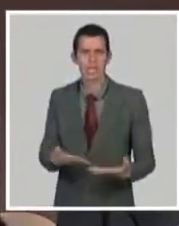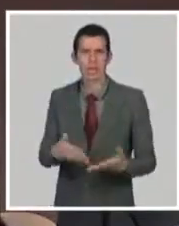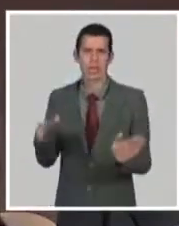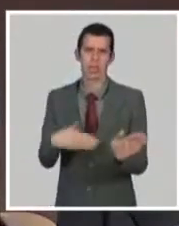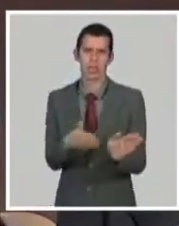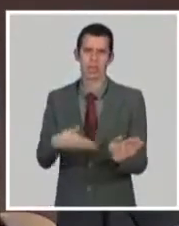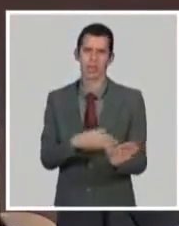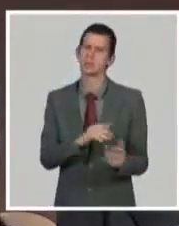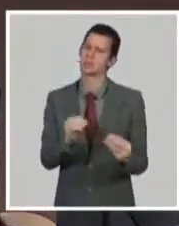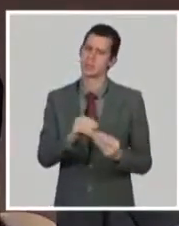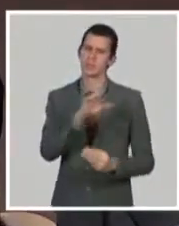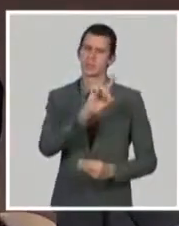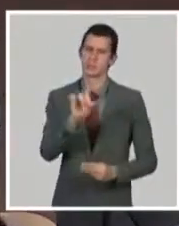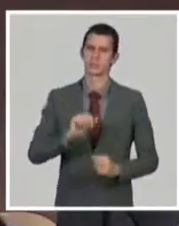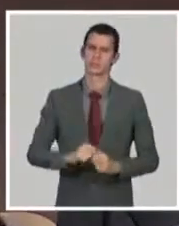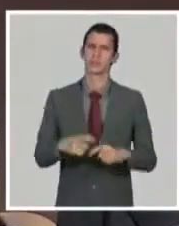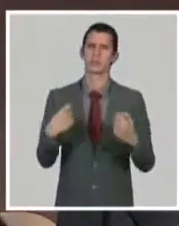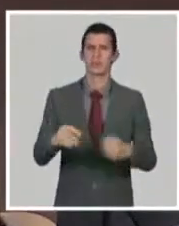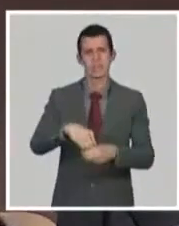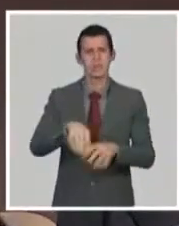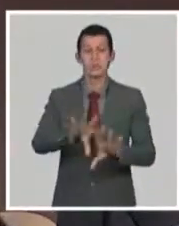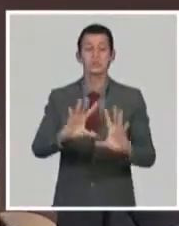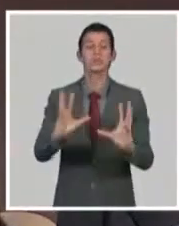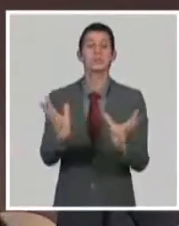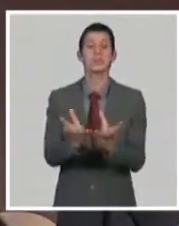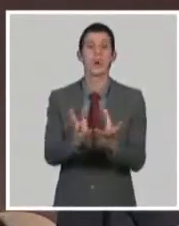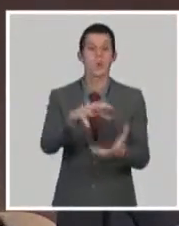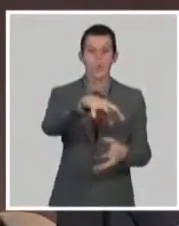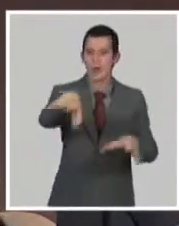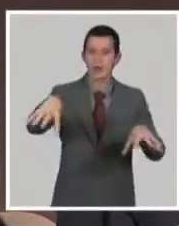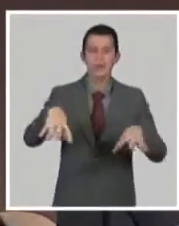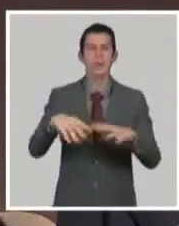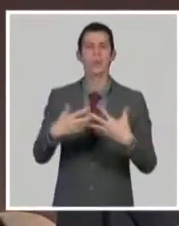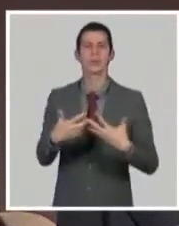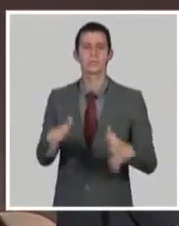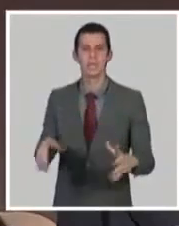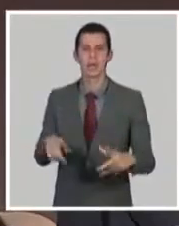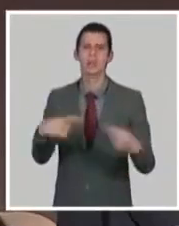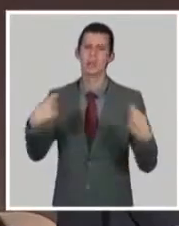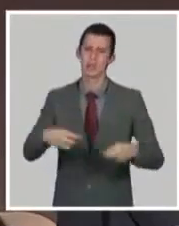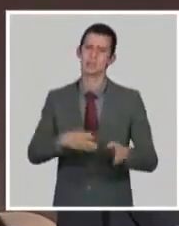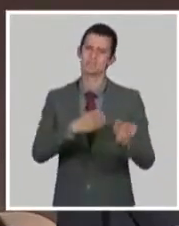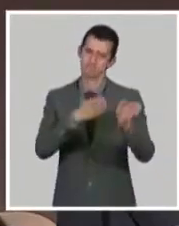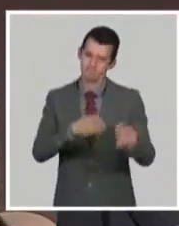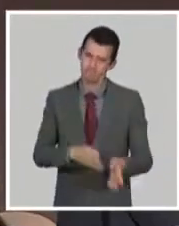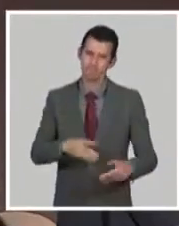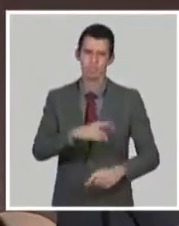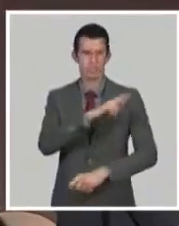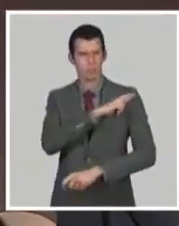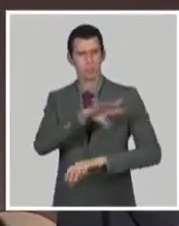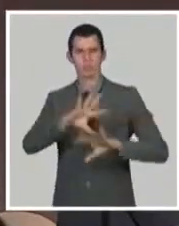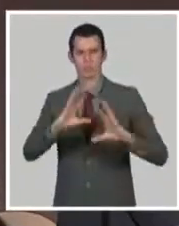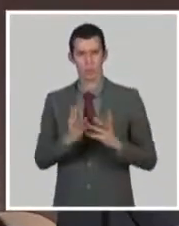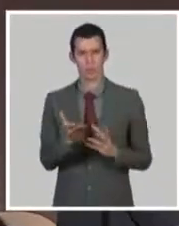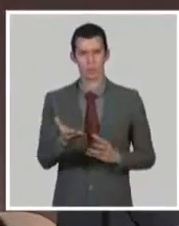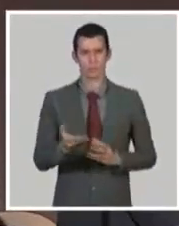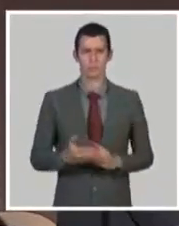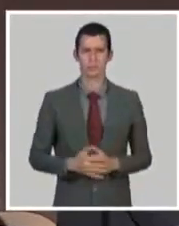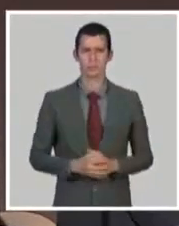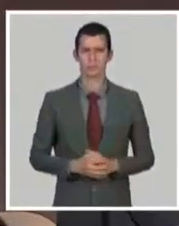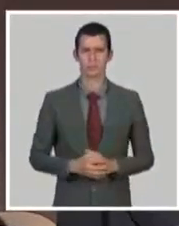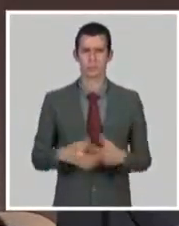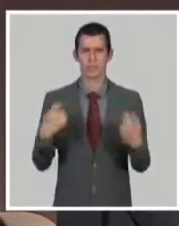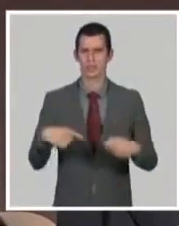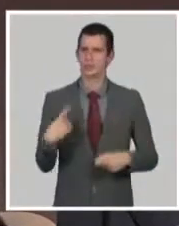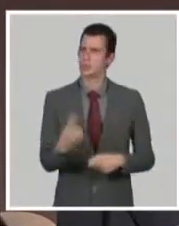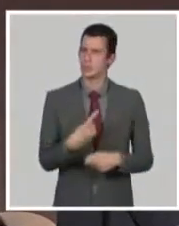activa en las instituciones, para tratar de salir de esta situación tan ahora que tenemos en nuestro país y ayudar